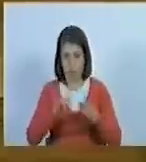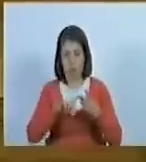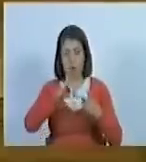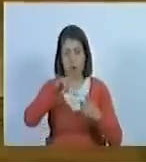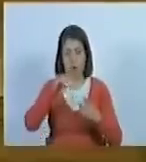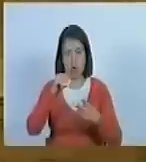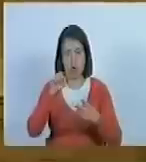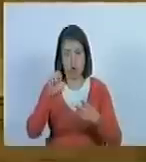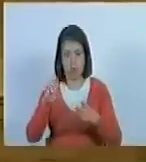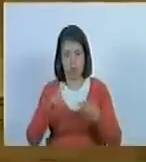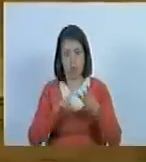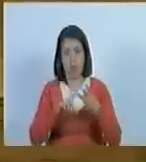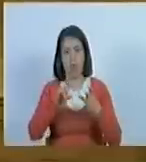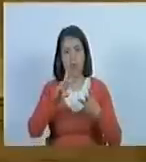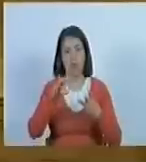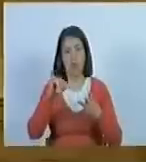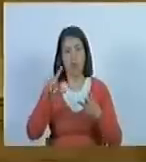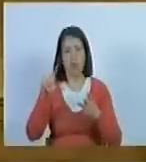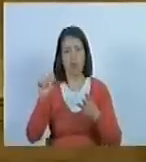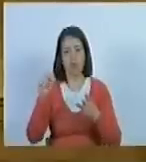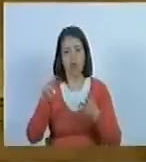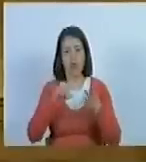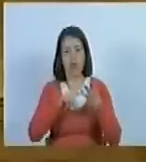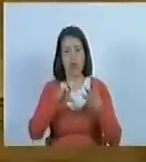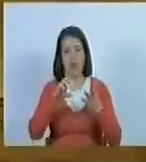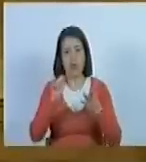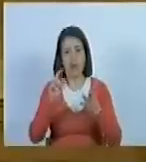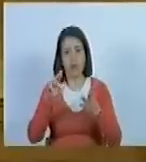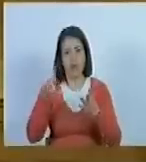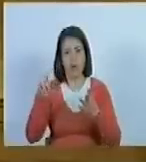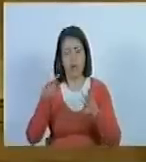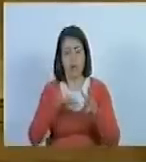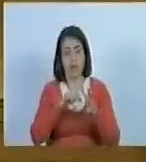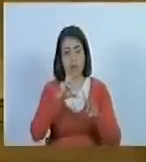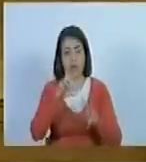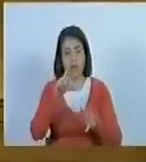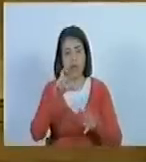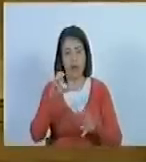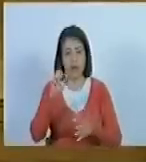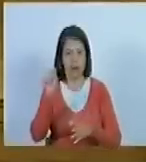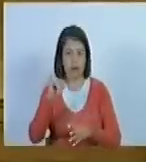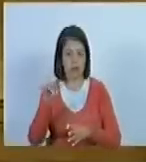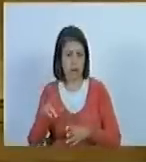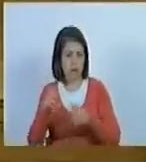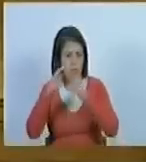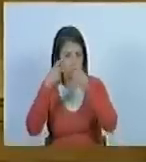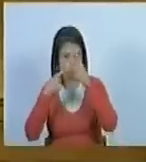a William Lara, a Earle Herrera, a Héctor Mujica, a Eleazar Díaz Rangel